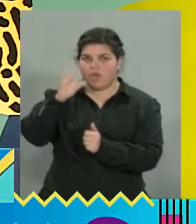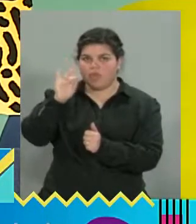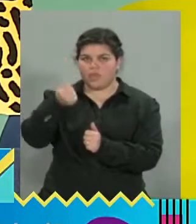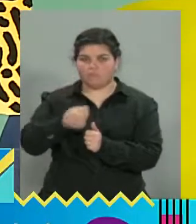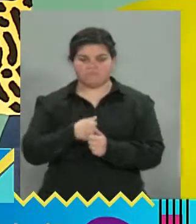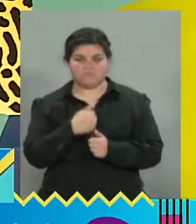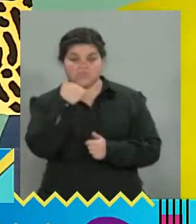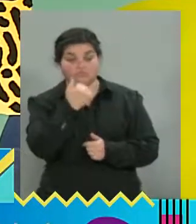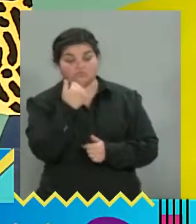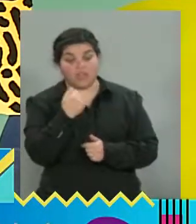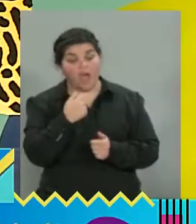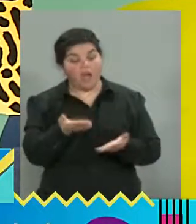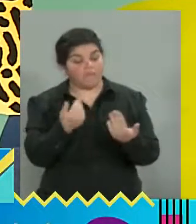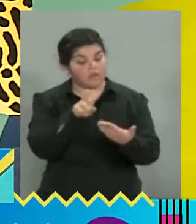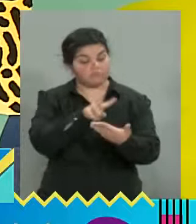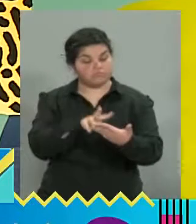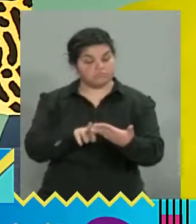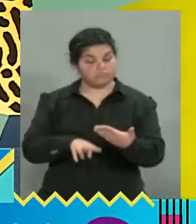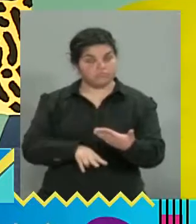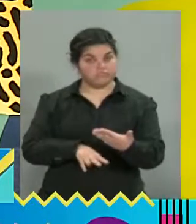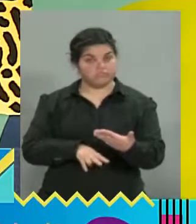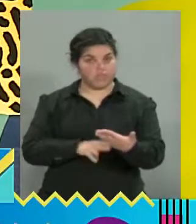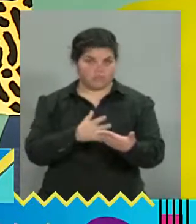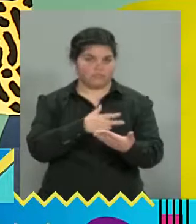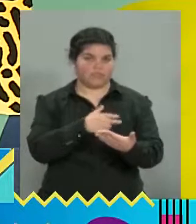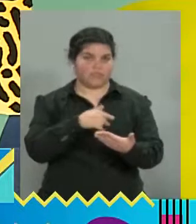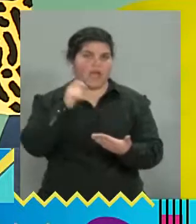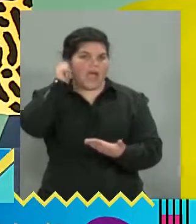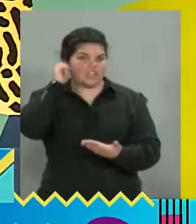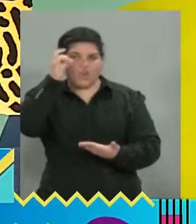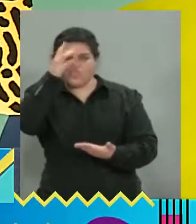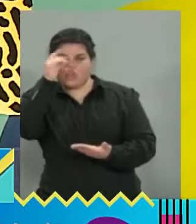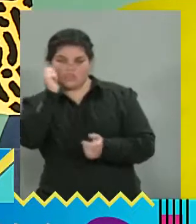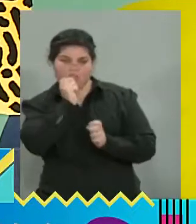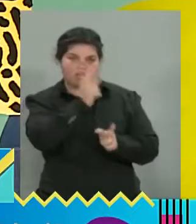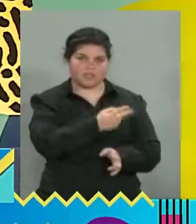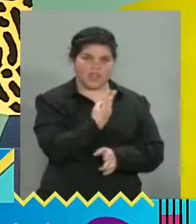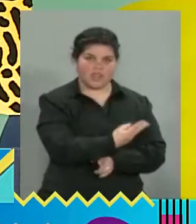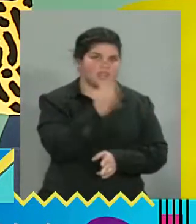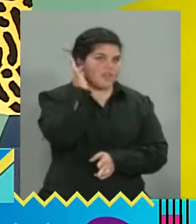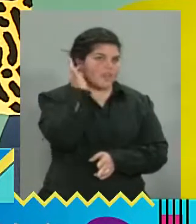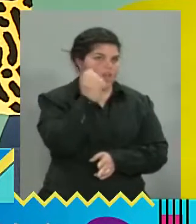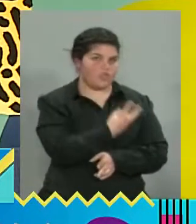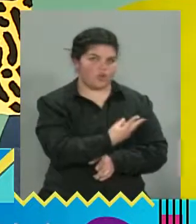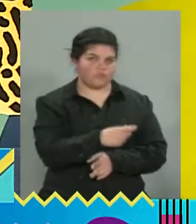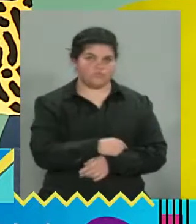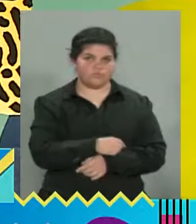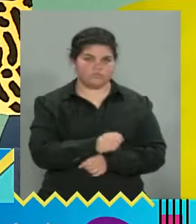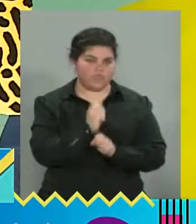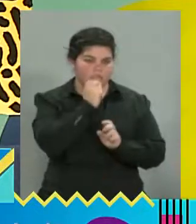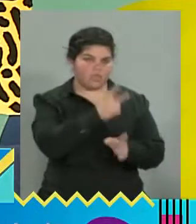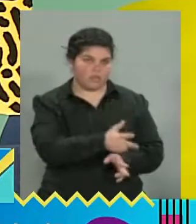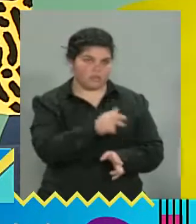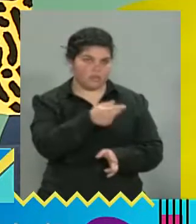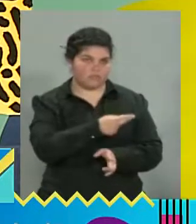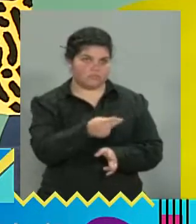Leen el cuento. Y le dice la niña de 12 a las dos niñas de 6, 7 años, no, es matrimonio igualitario, con